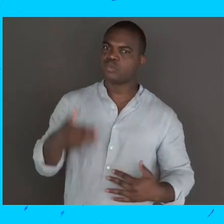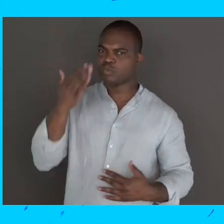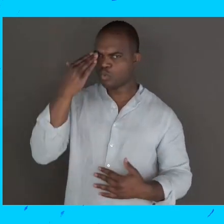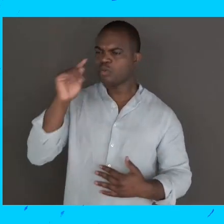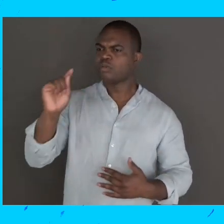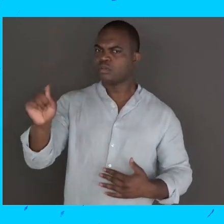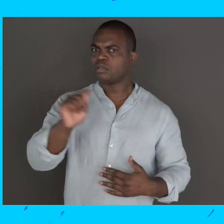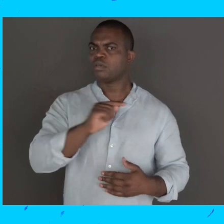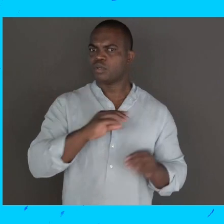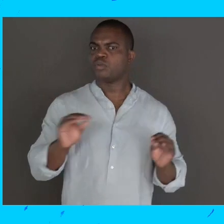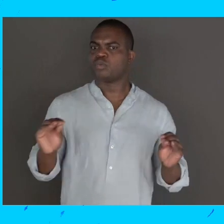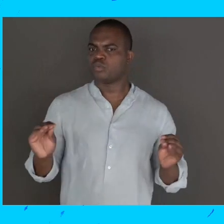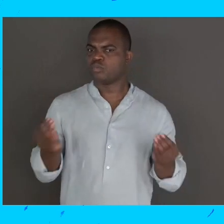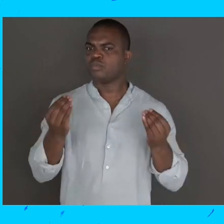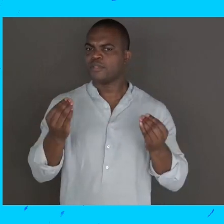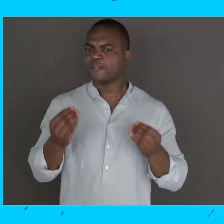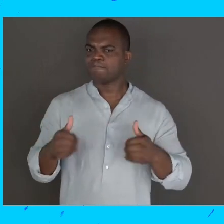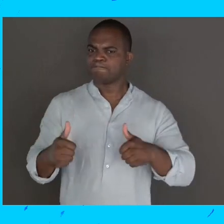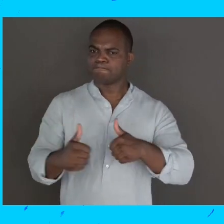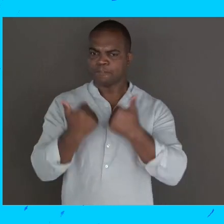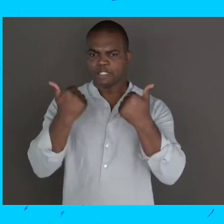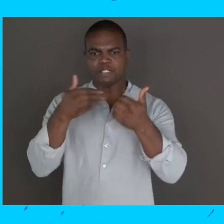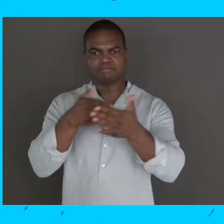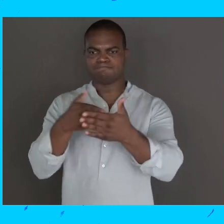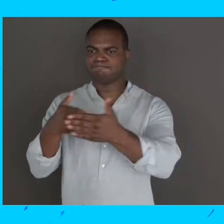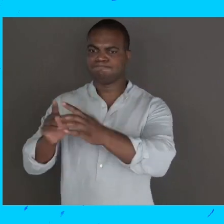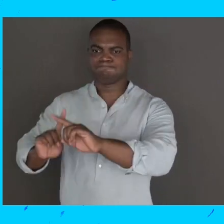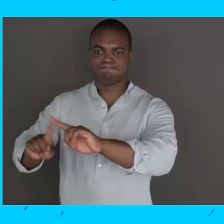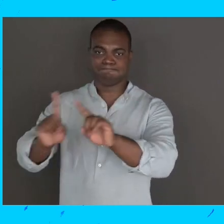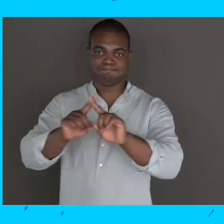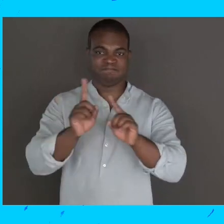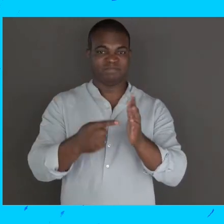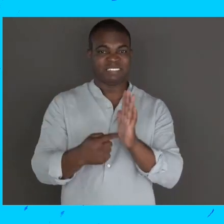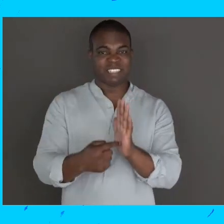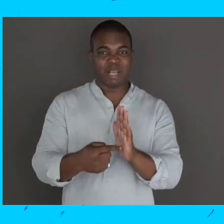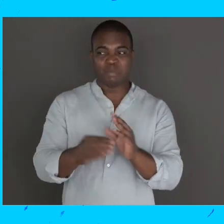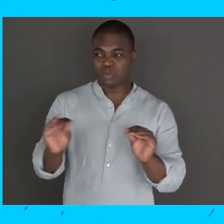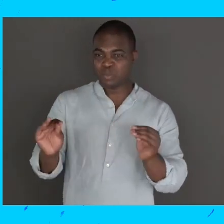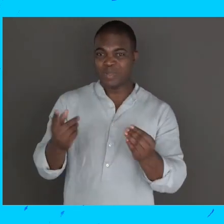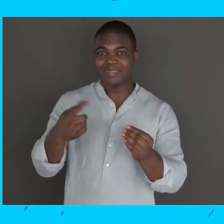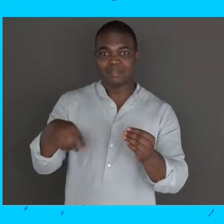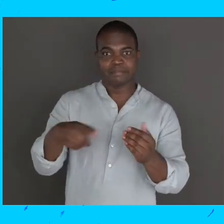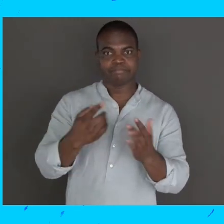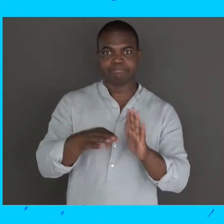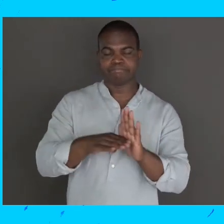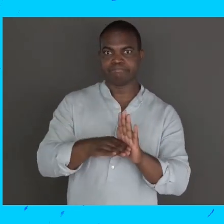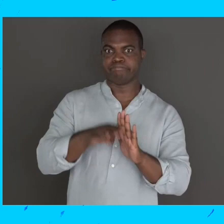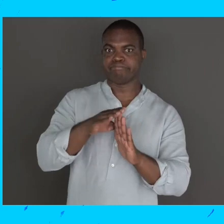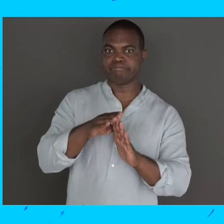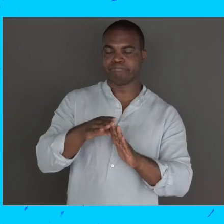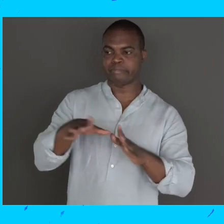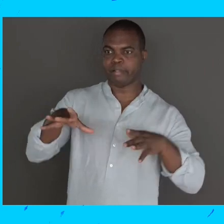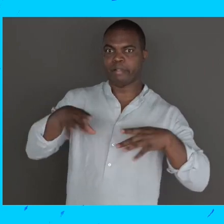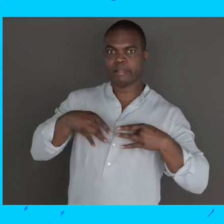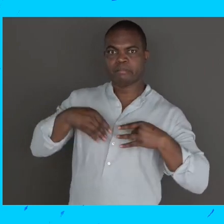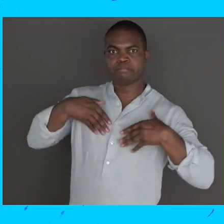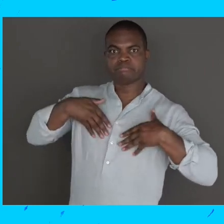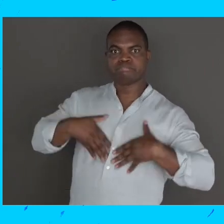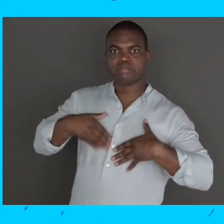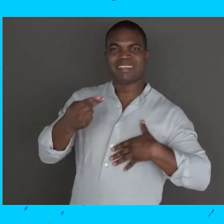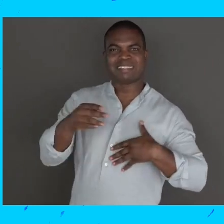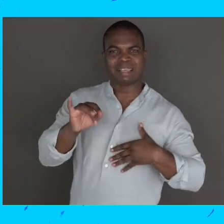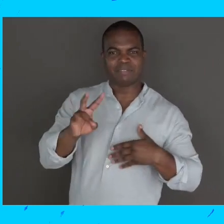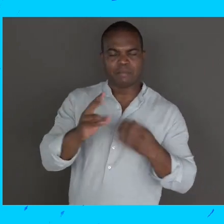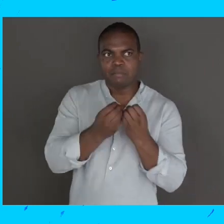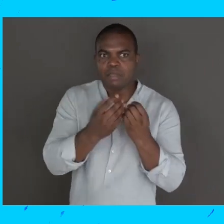promover la manera de asegurar la nutrición, la actividad física y el deporte,